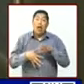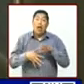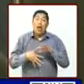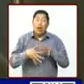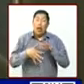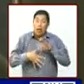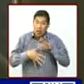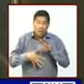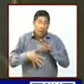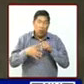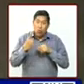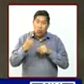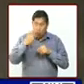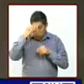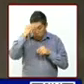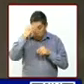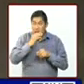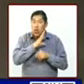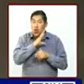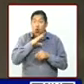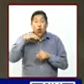había un agente cubano.